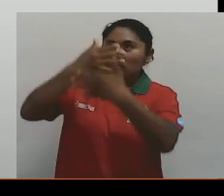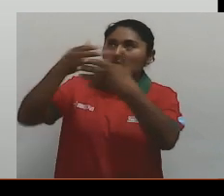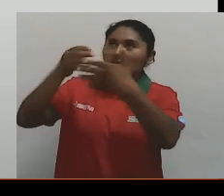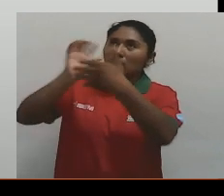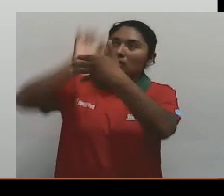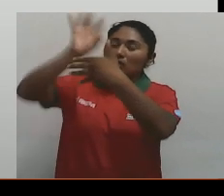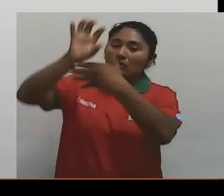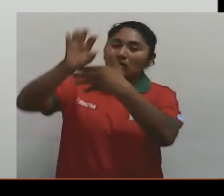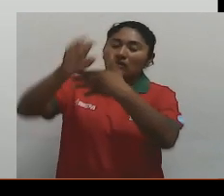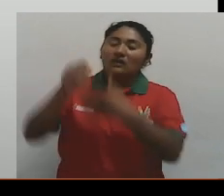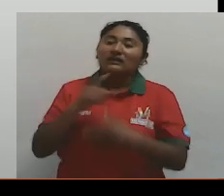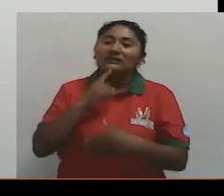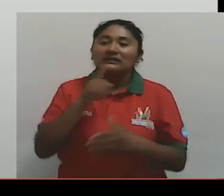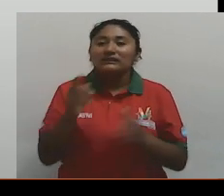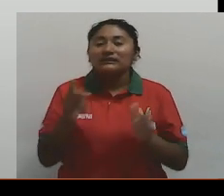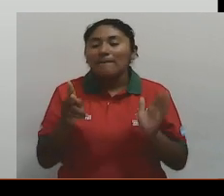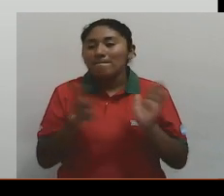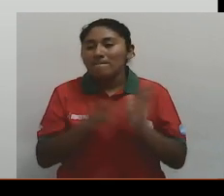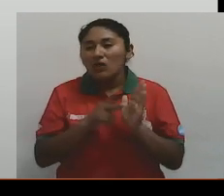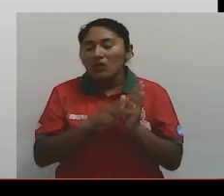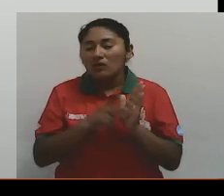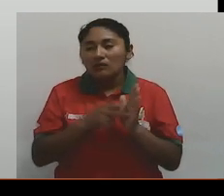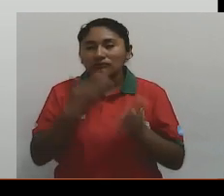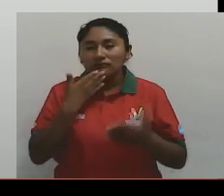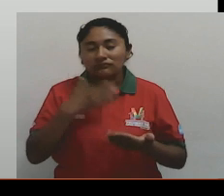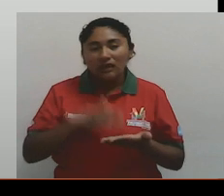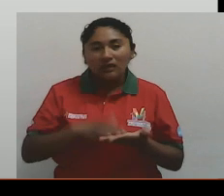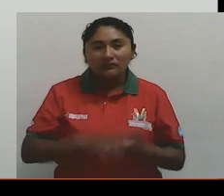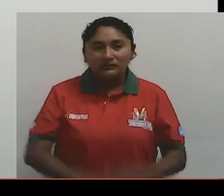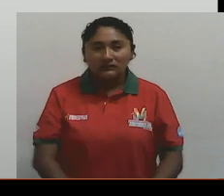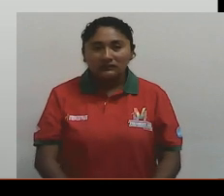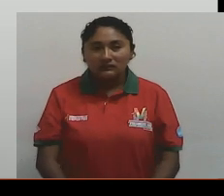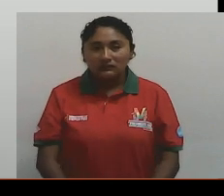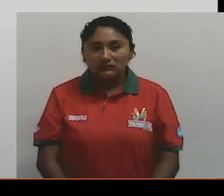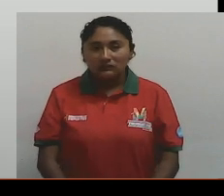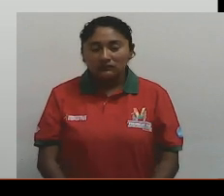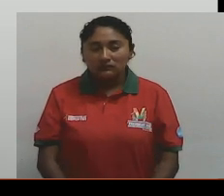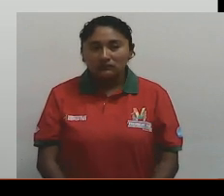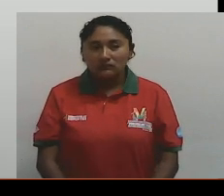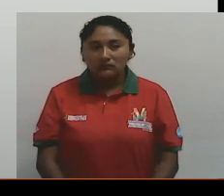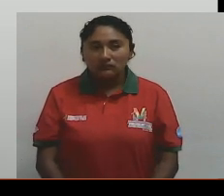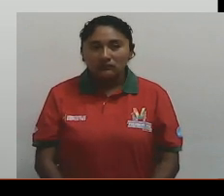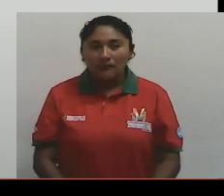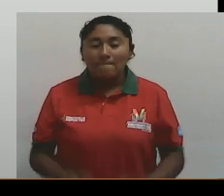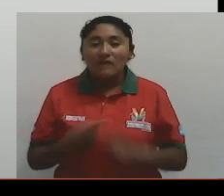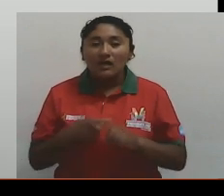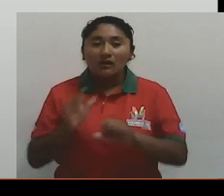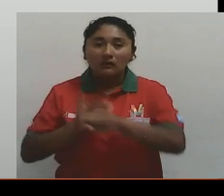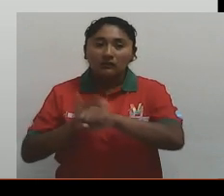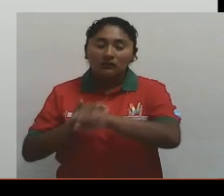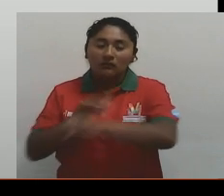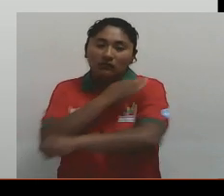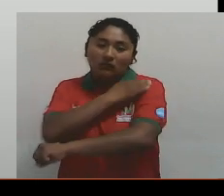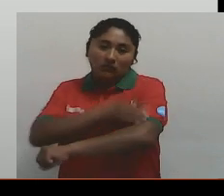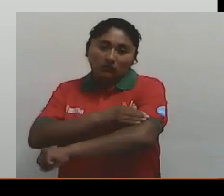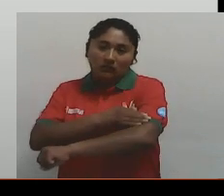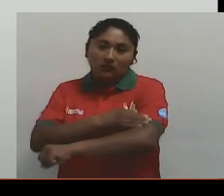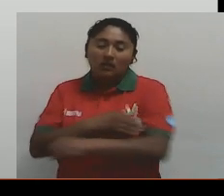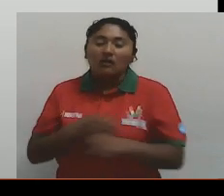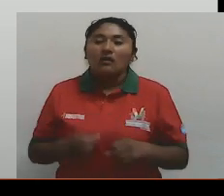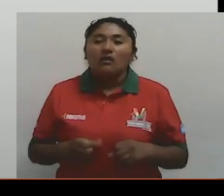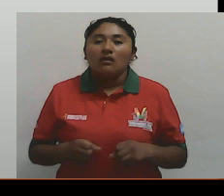así si el balón, mediante el líbero en la zona de frente, es levantado con un antebrazo, ese balón puede ser atacado sobre el borde superior de la